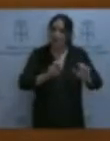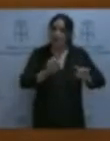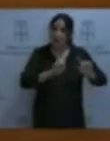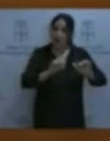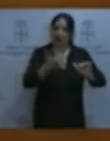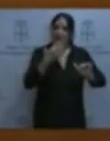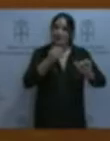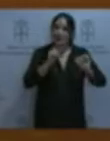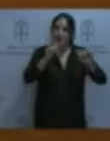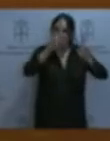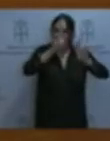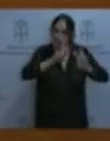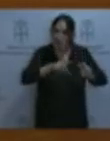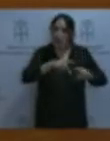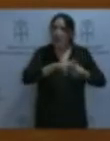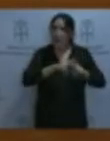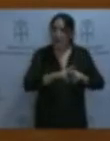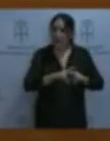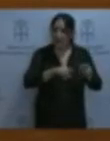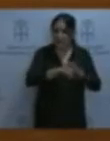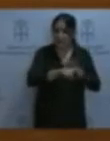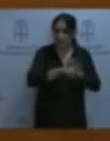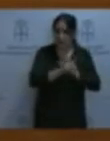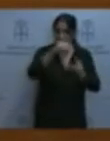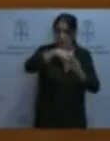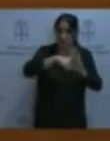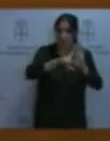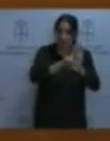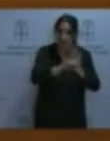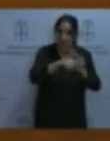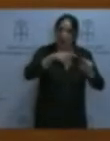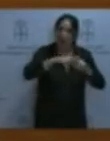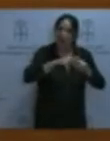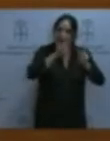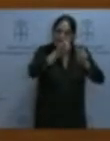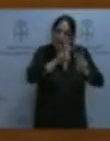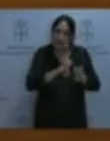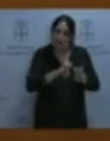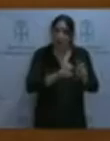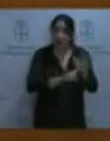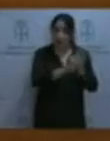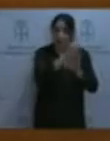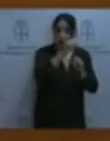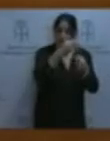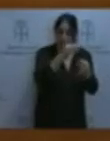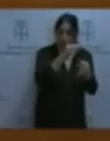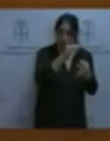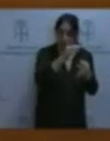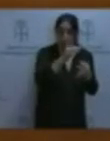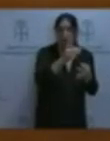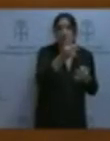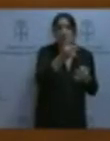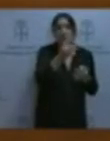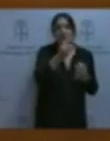el desarrollo de estas herramientas de gestión contempladas en la ley. Su desarrollo particular, por una parte, y en particular el Inventario